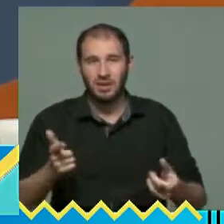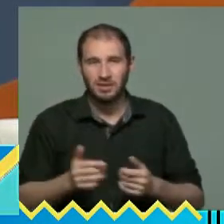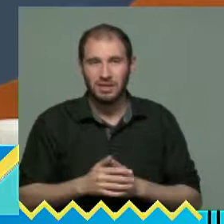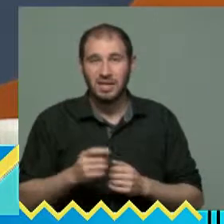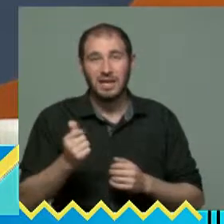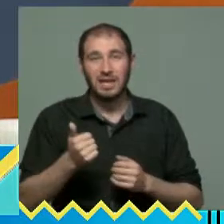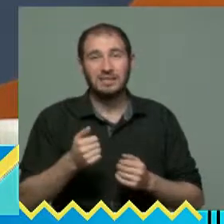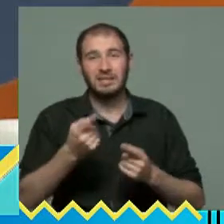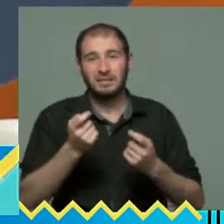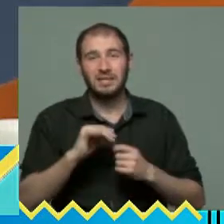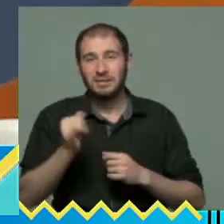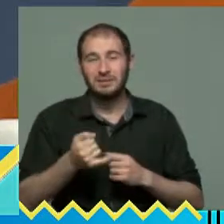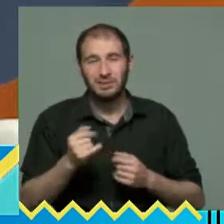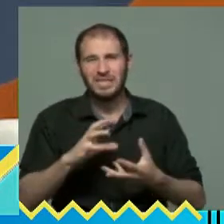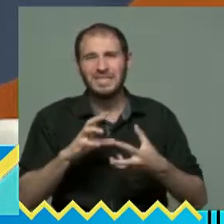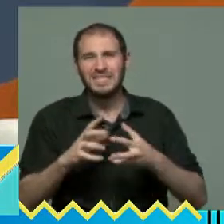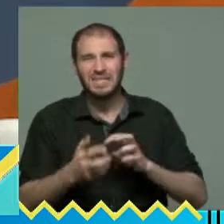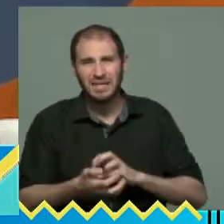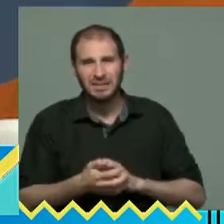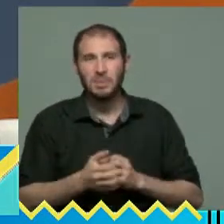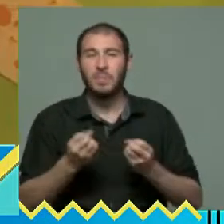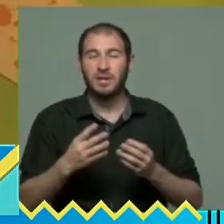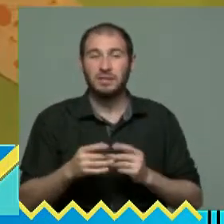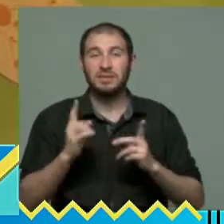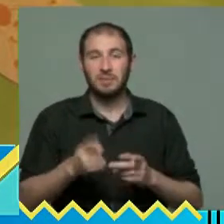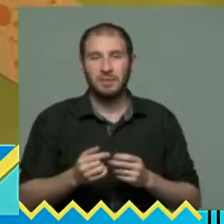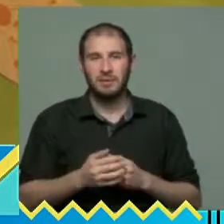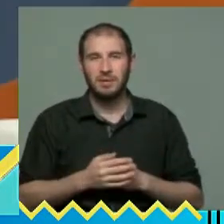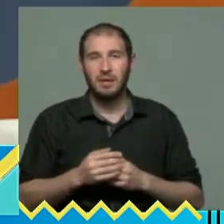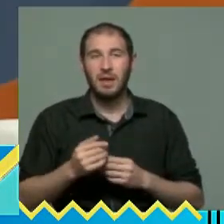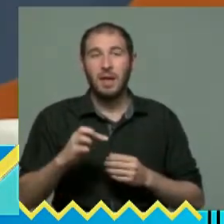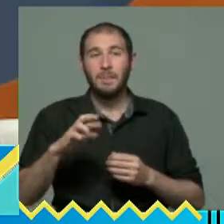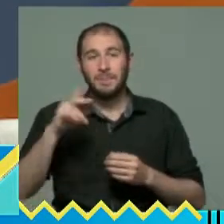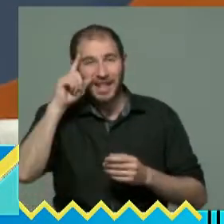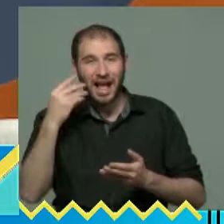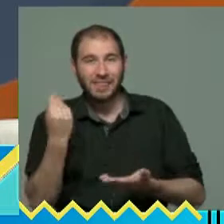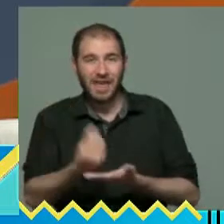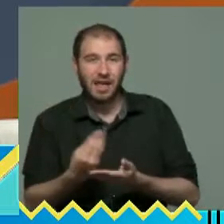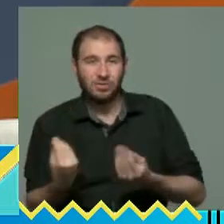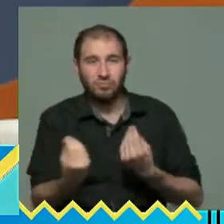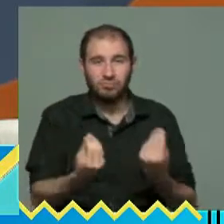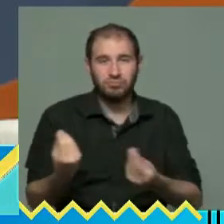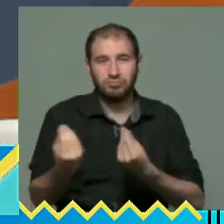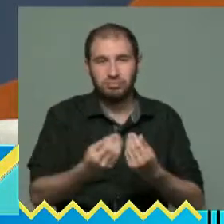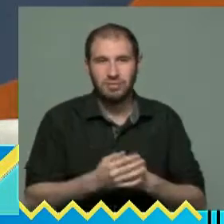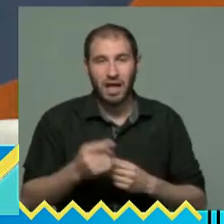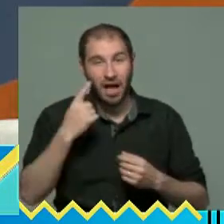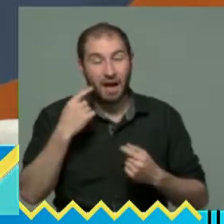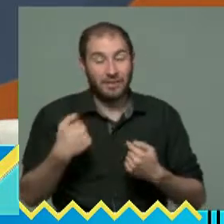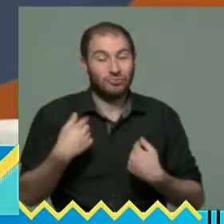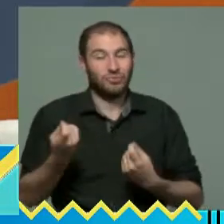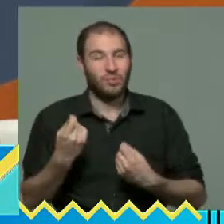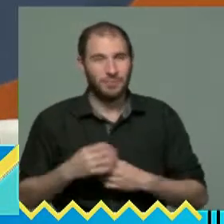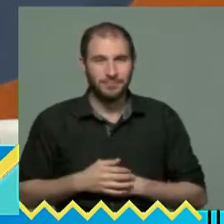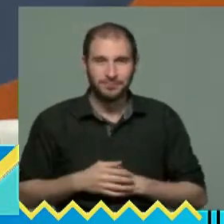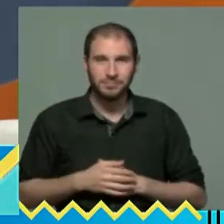casi necesariamente lo hace entrar en una crisis, porque además empiezan a aparecer los otros precandidatos que se empiezan a probar el traje. Claro.